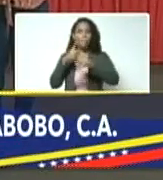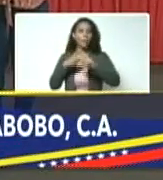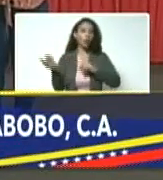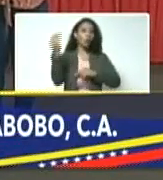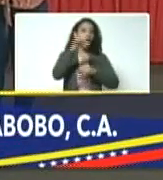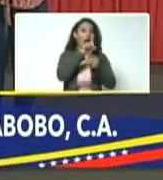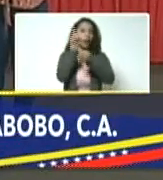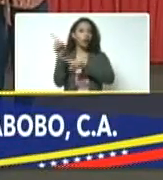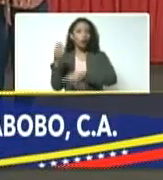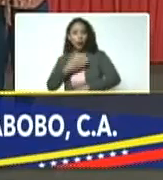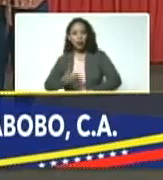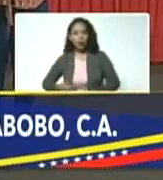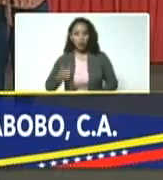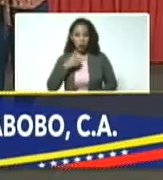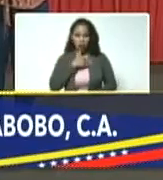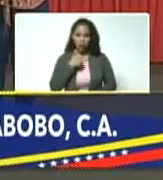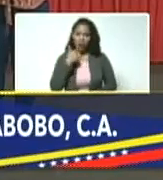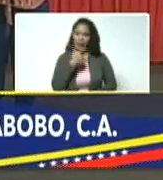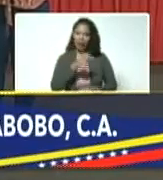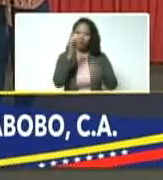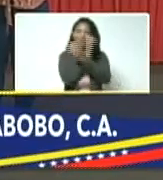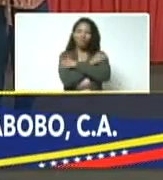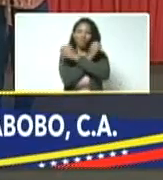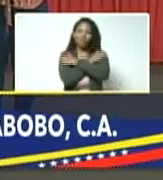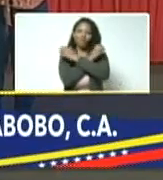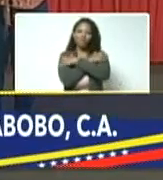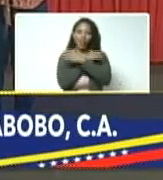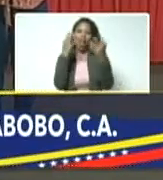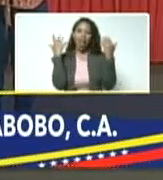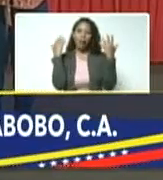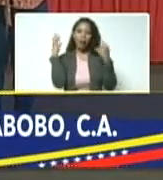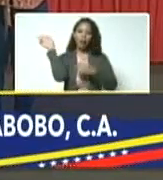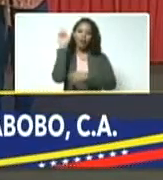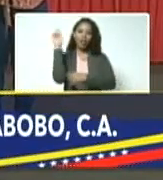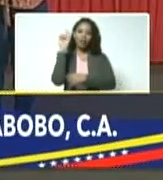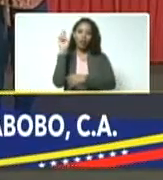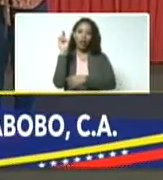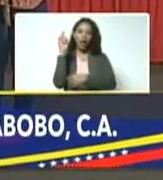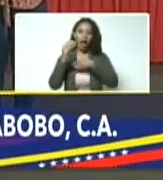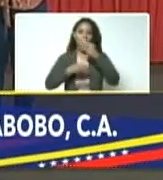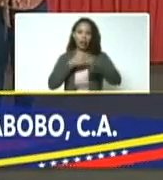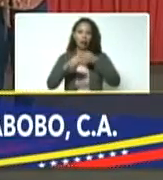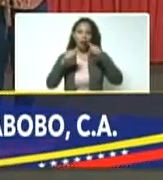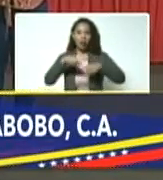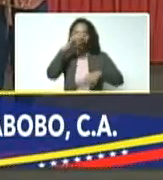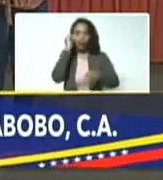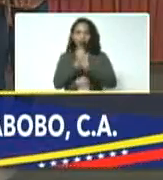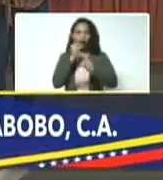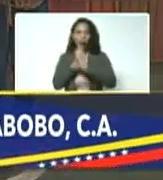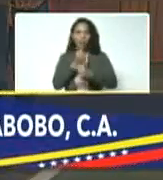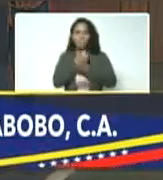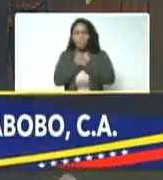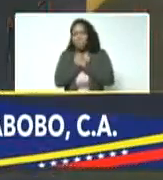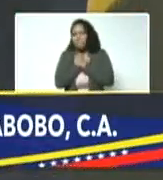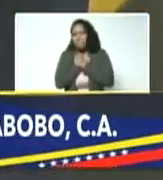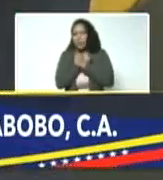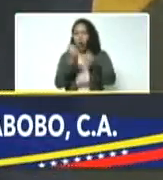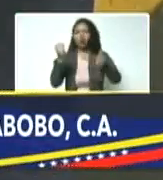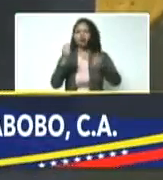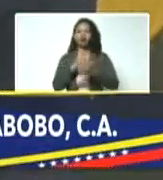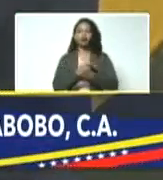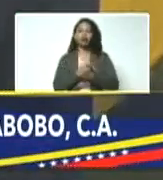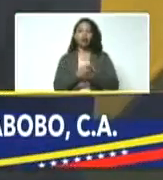eso, presidente, quiero decirle que hay que felicitar estas manos venezolanas que han hecho este trabajo amoroso, pero además de una